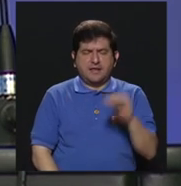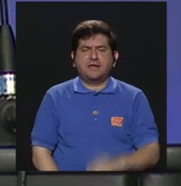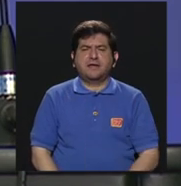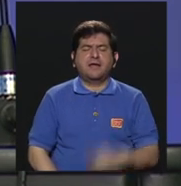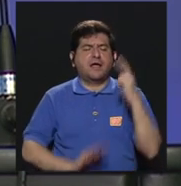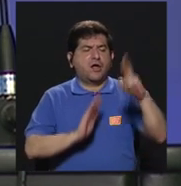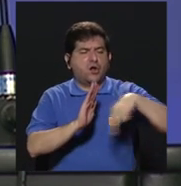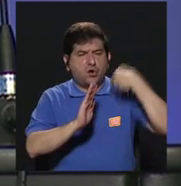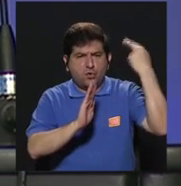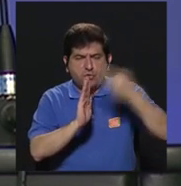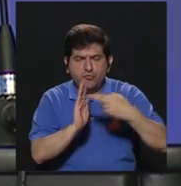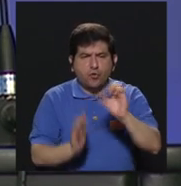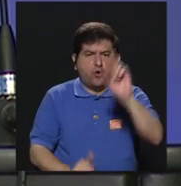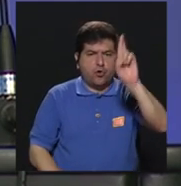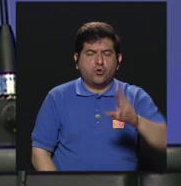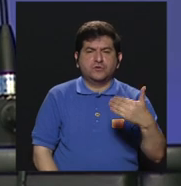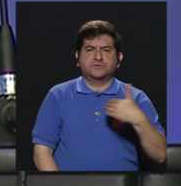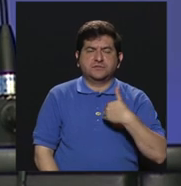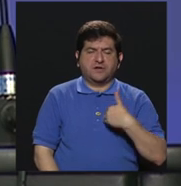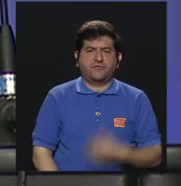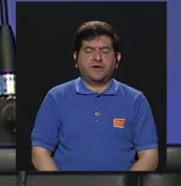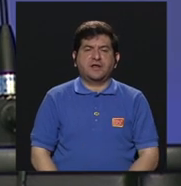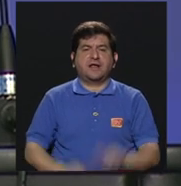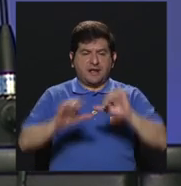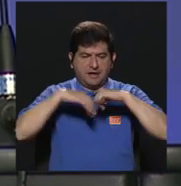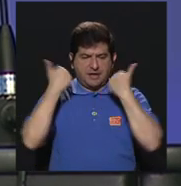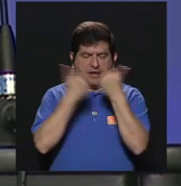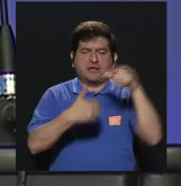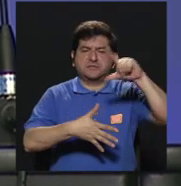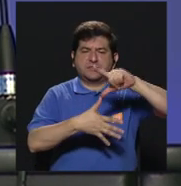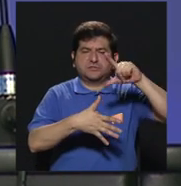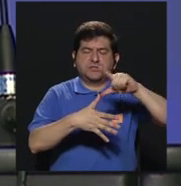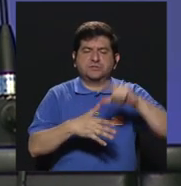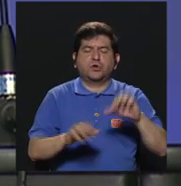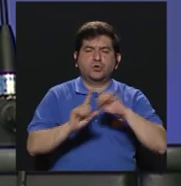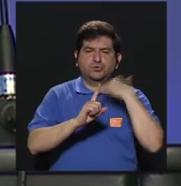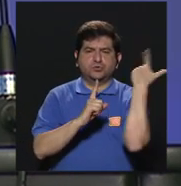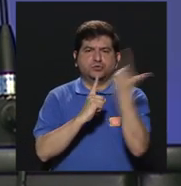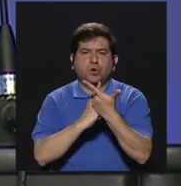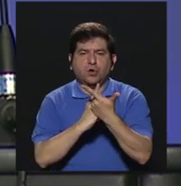papel que Costa Rica ha jugado en la Asociación Latinoamericana de Sociología,